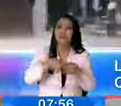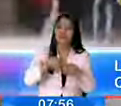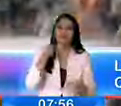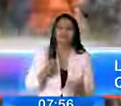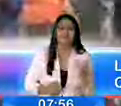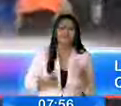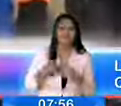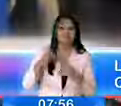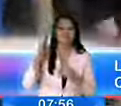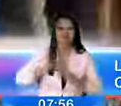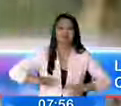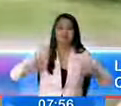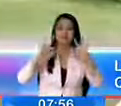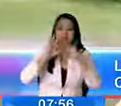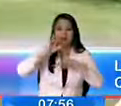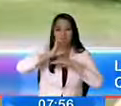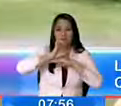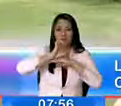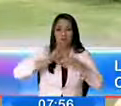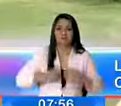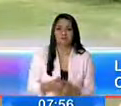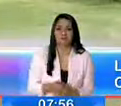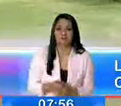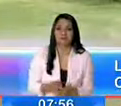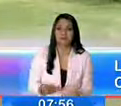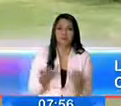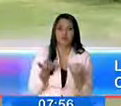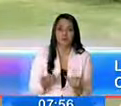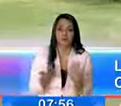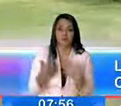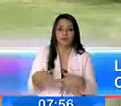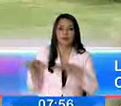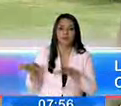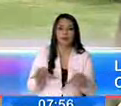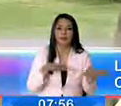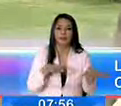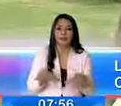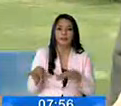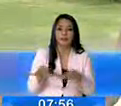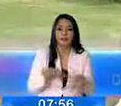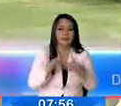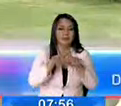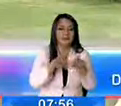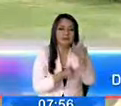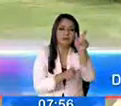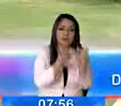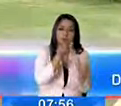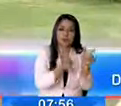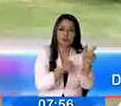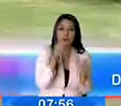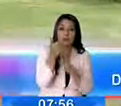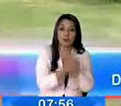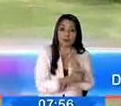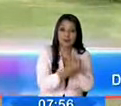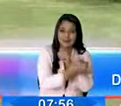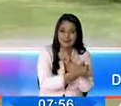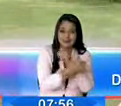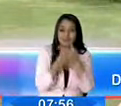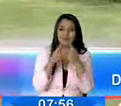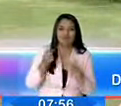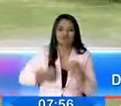más importante del país. En este momento estamos coordinando toda la logística con los atletas extranjeros, los atletas de